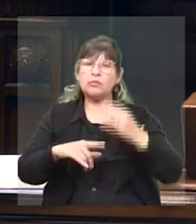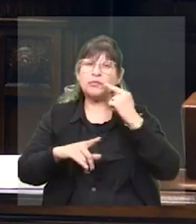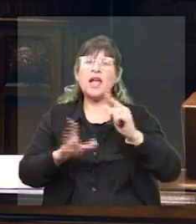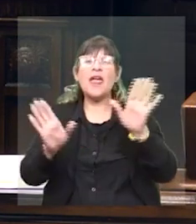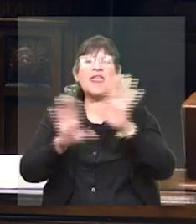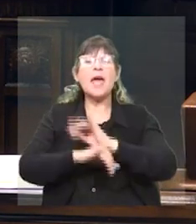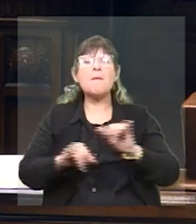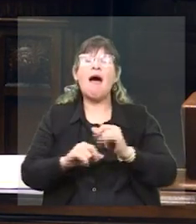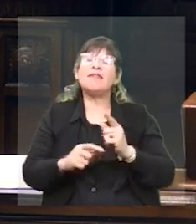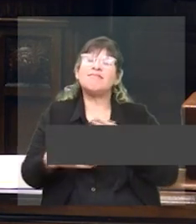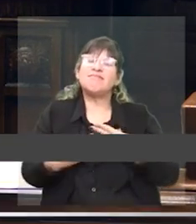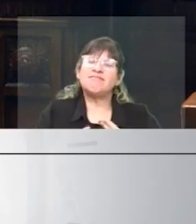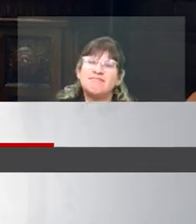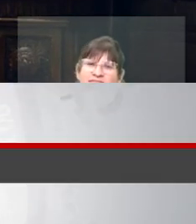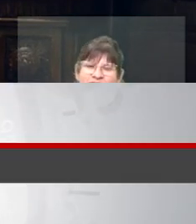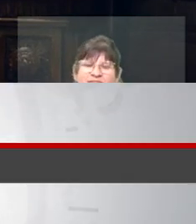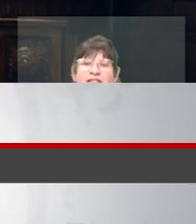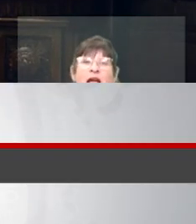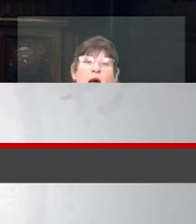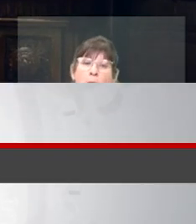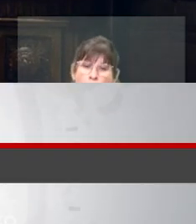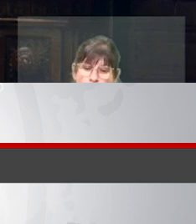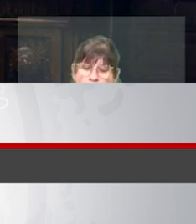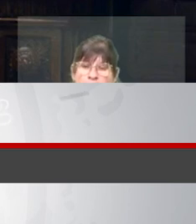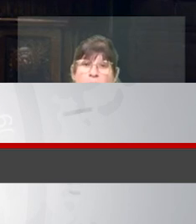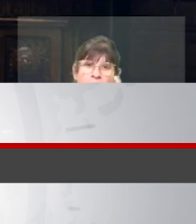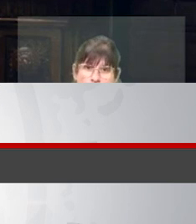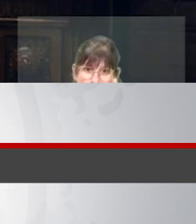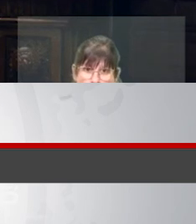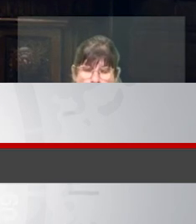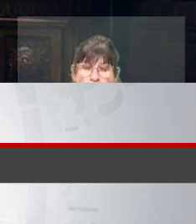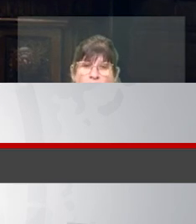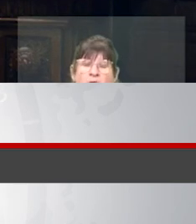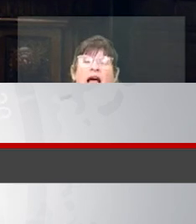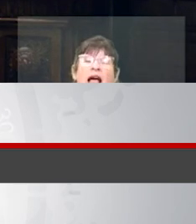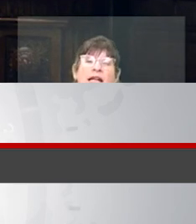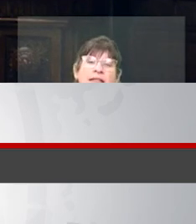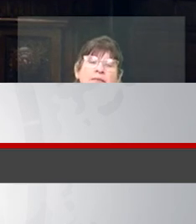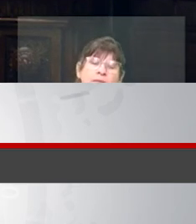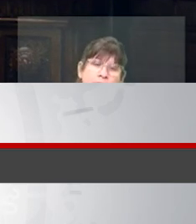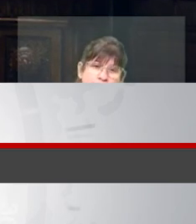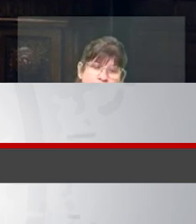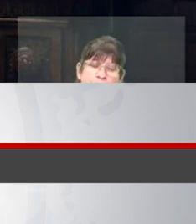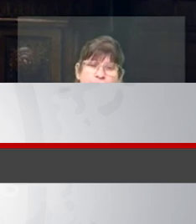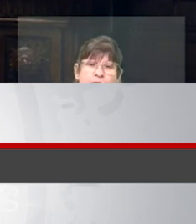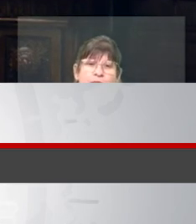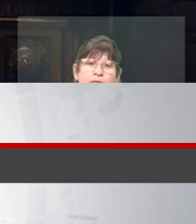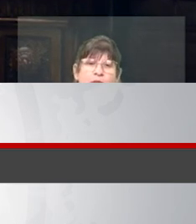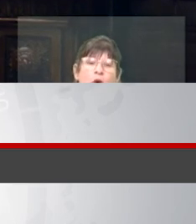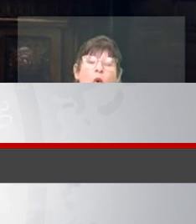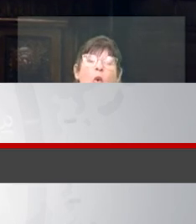paz y ternura Por otra parte en una nota en el seminario Don Juan Carlos